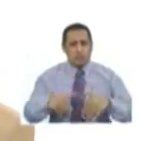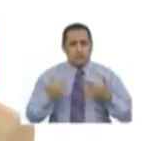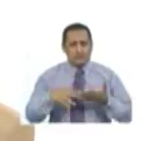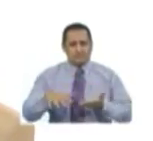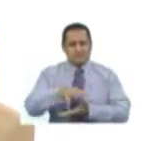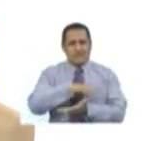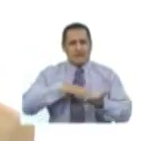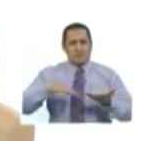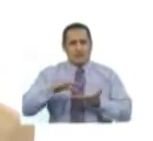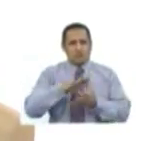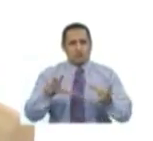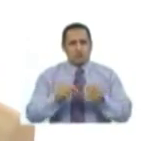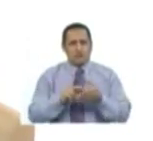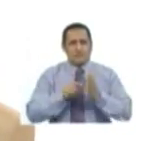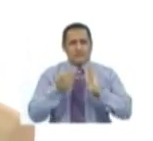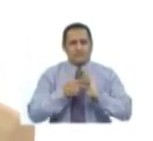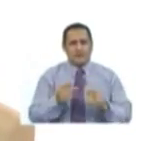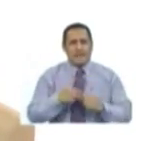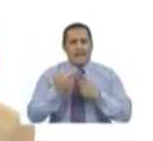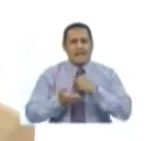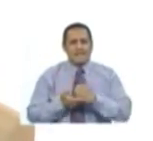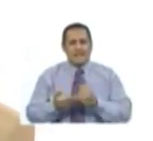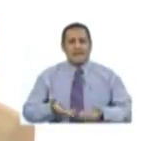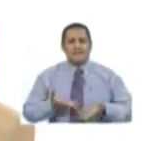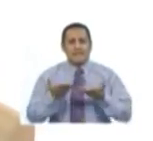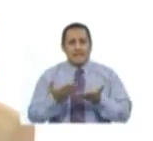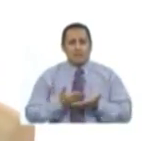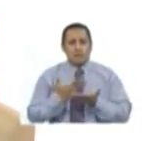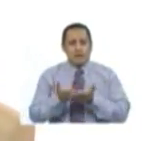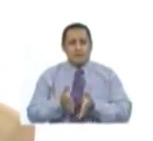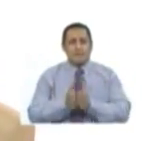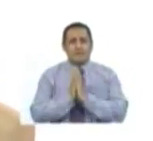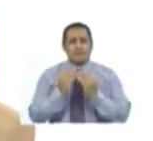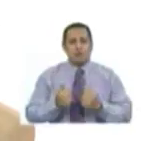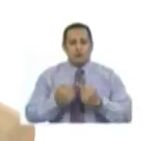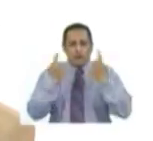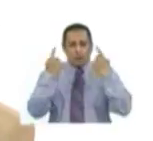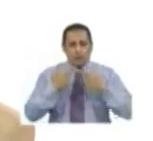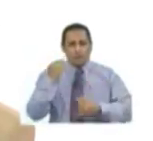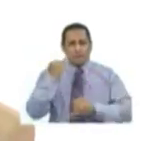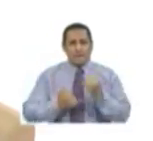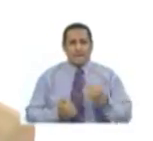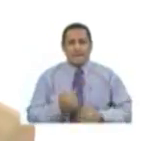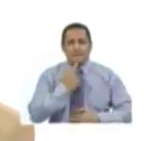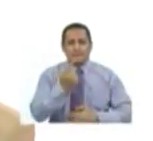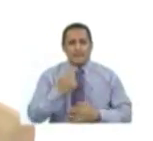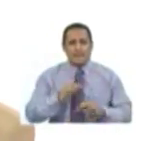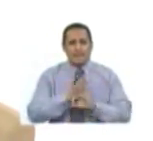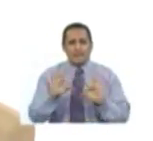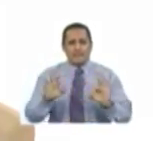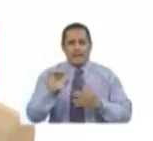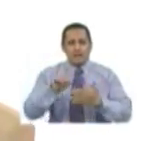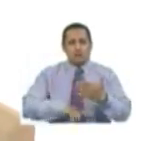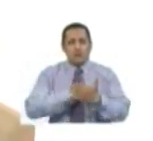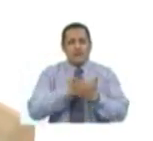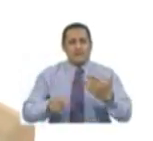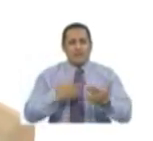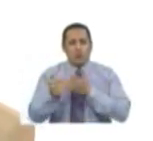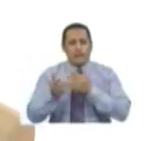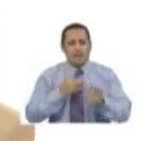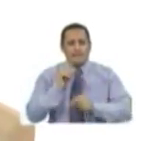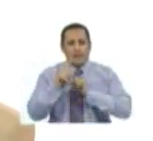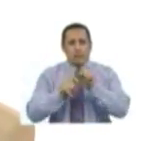incluso revertir todo. Es la garantía que se debe seguir para que la decisión final esté exenta de